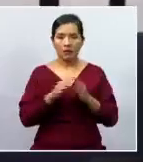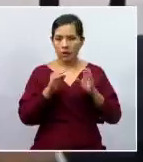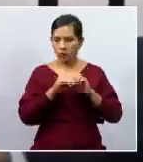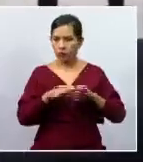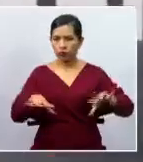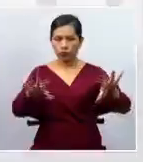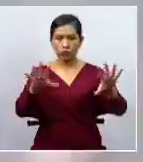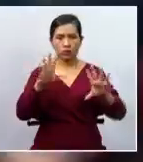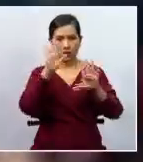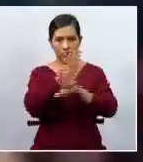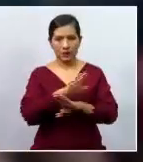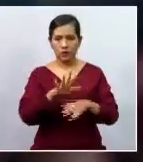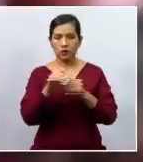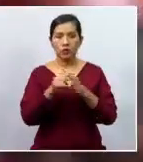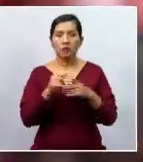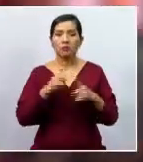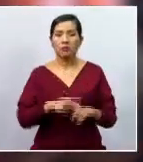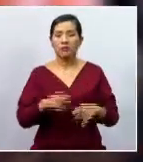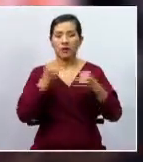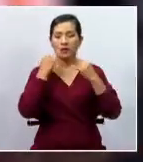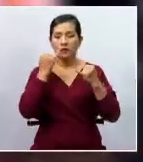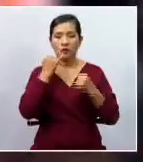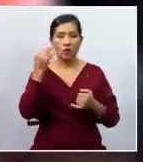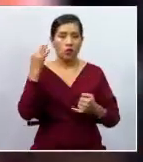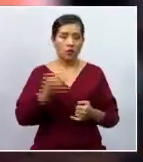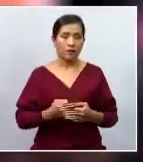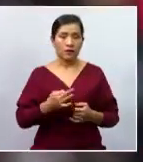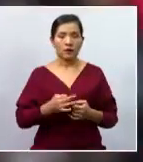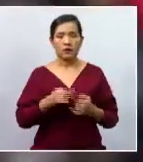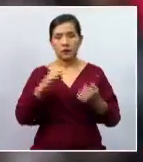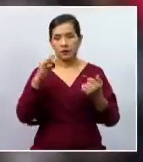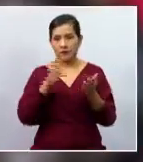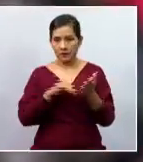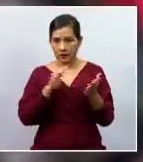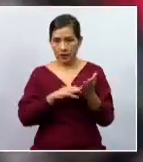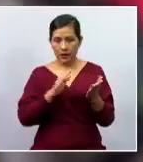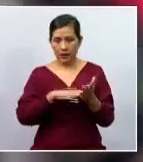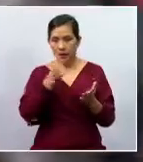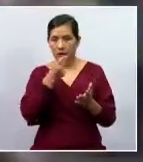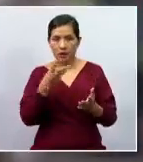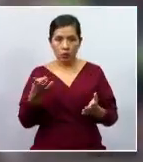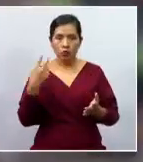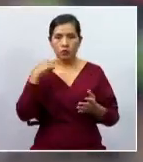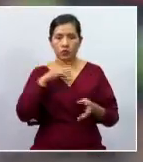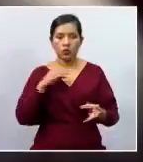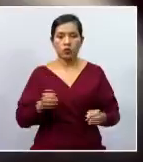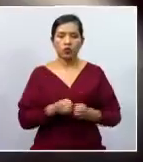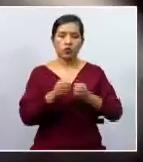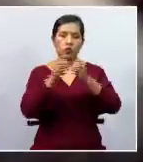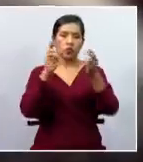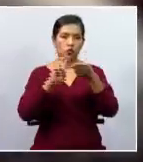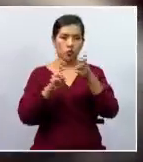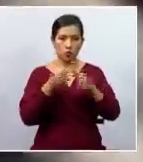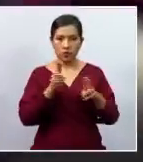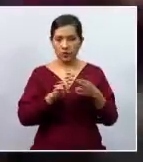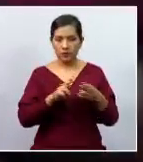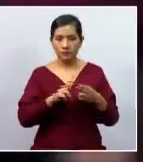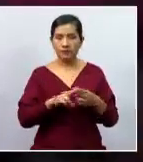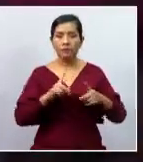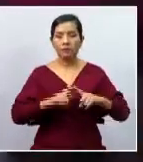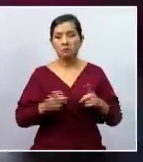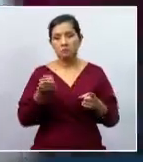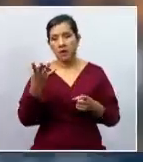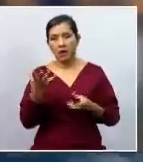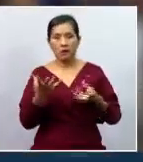a la información efectiva que podríamos contar numéricamente hablando. De acuerdo con